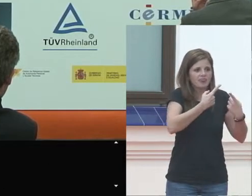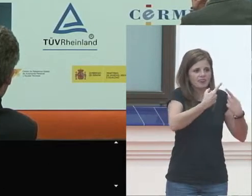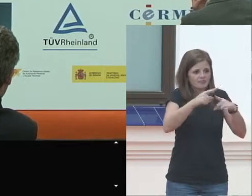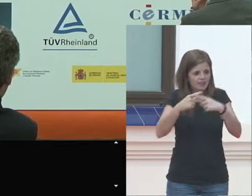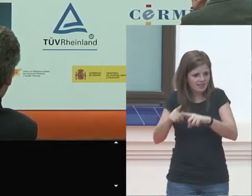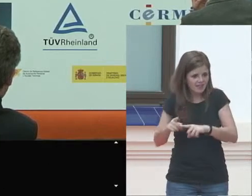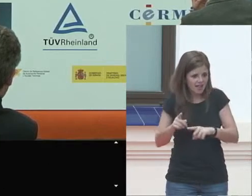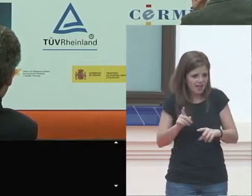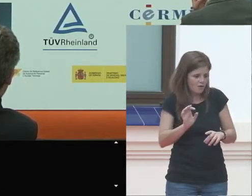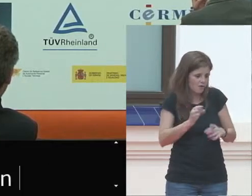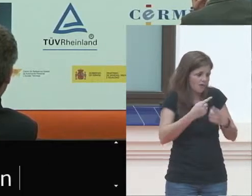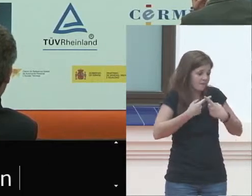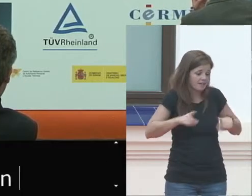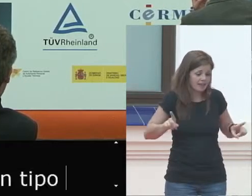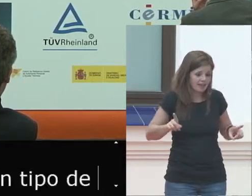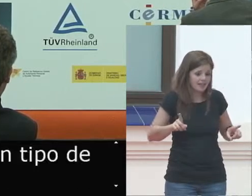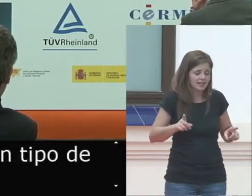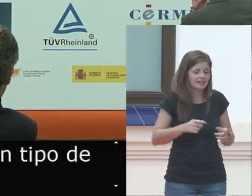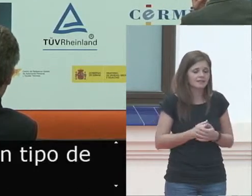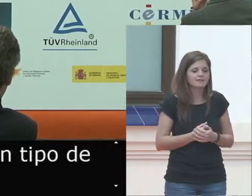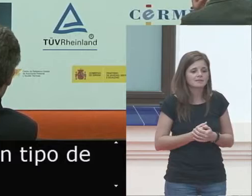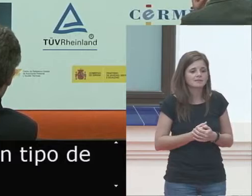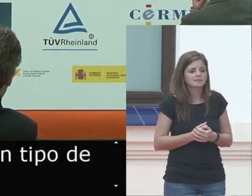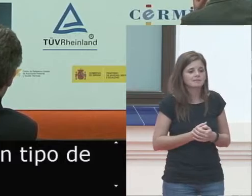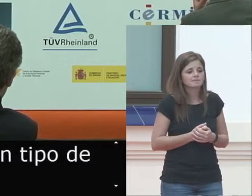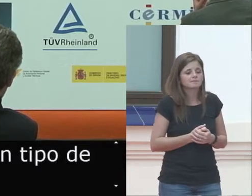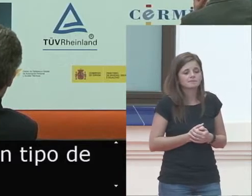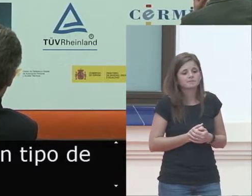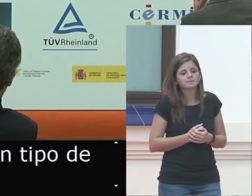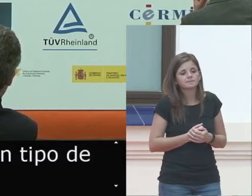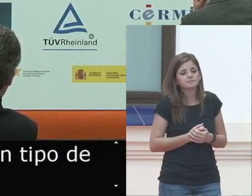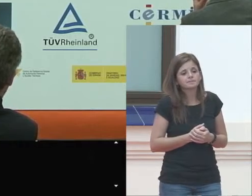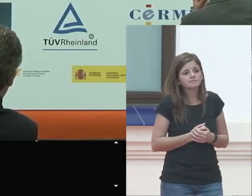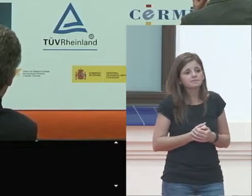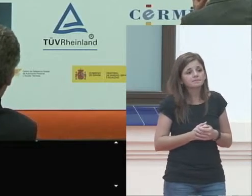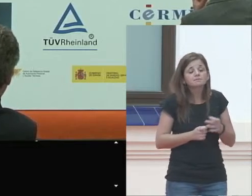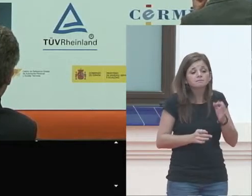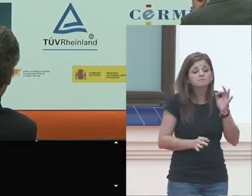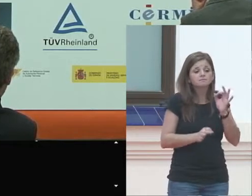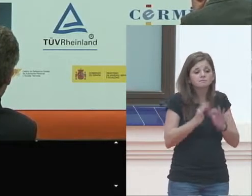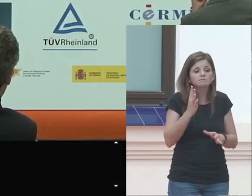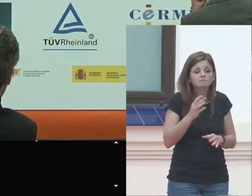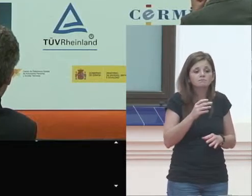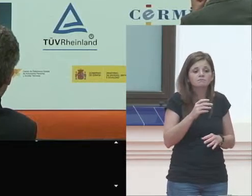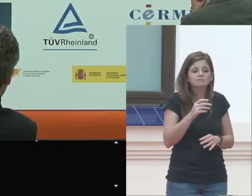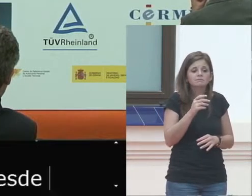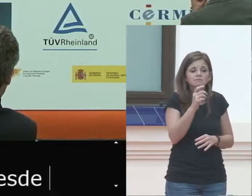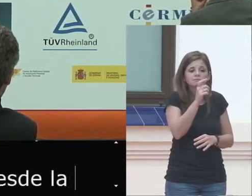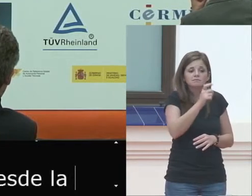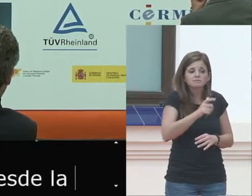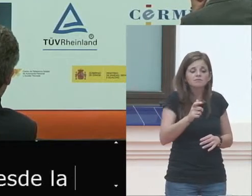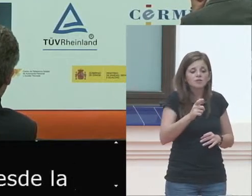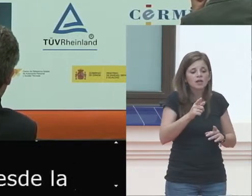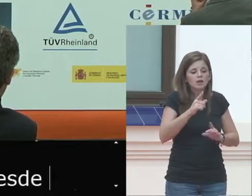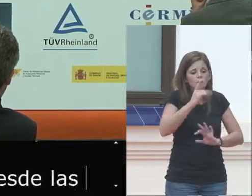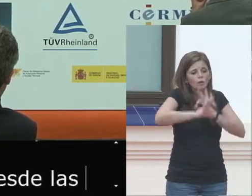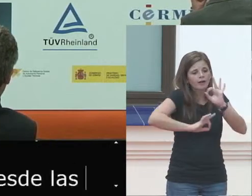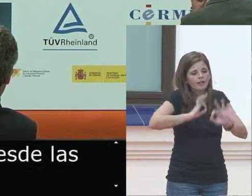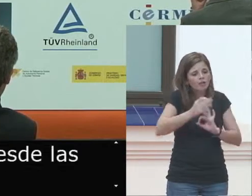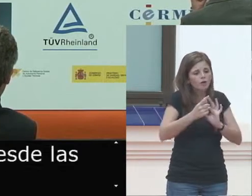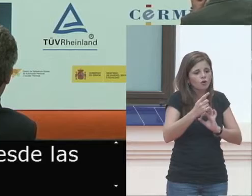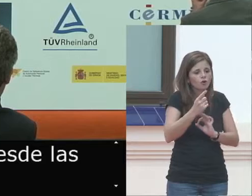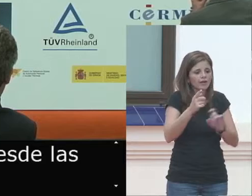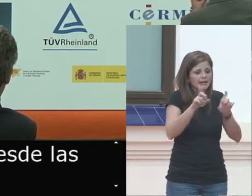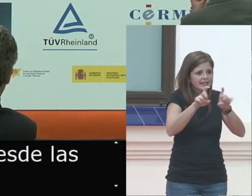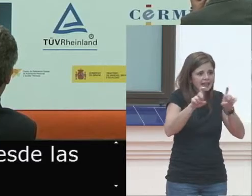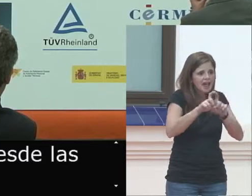o diferente, afortunadamente se está moviendo desde las distintas organizaciones, entidades,